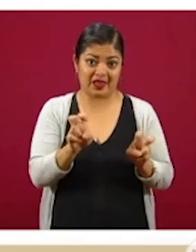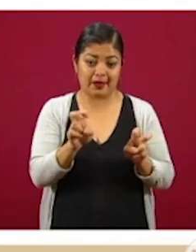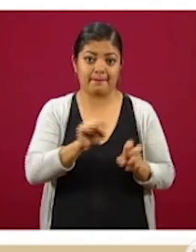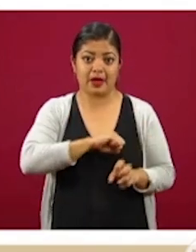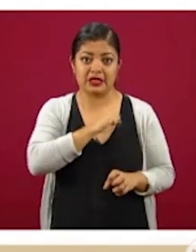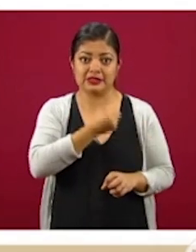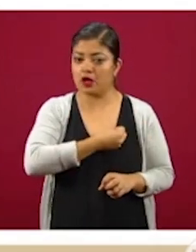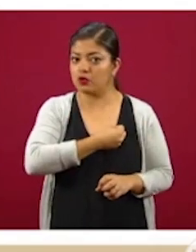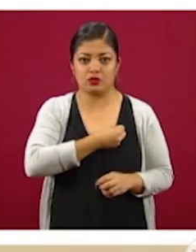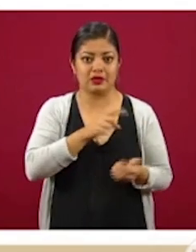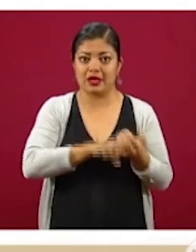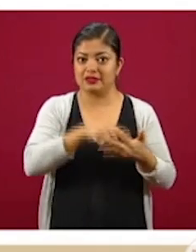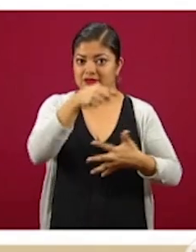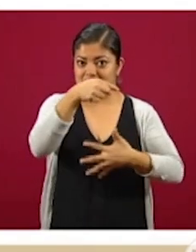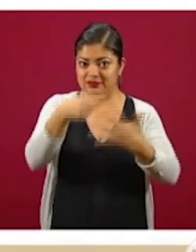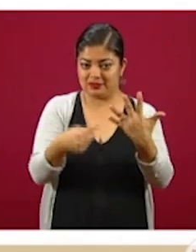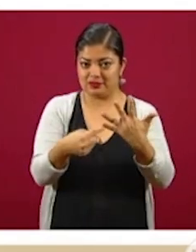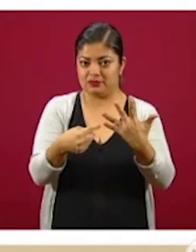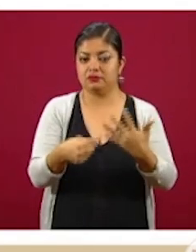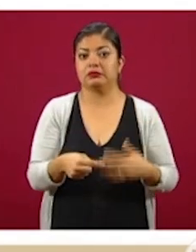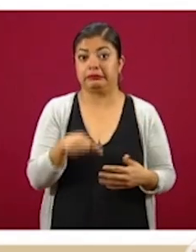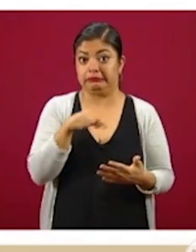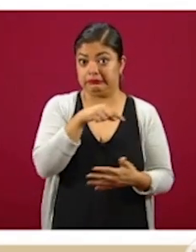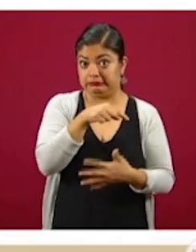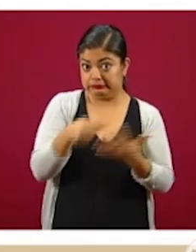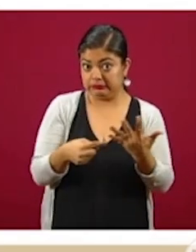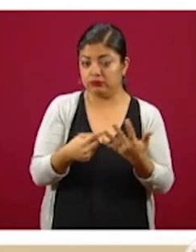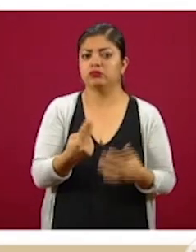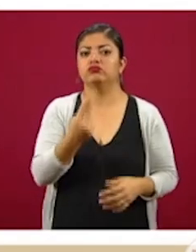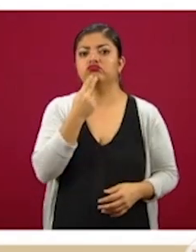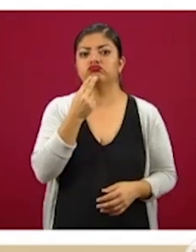Esto nos dio origen a que hubiera una gran